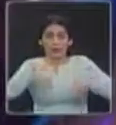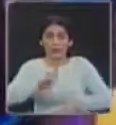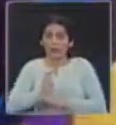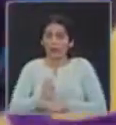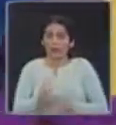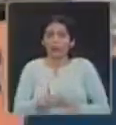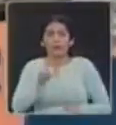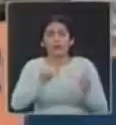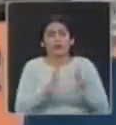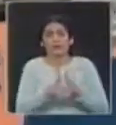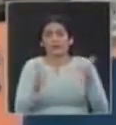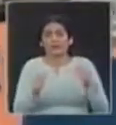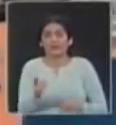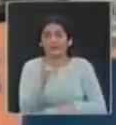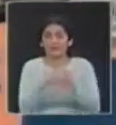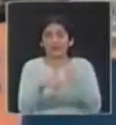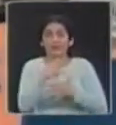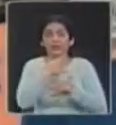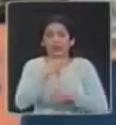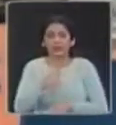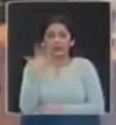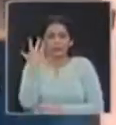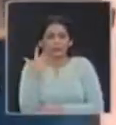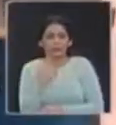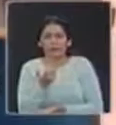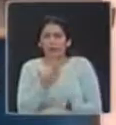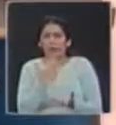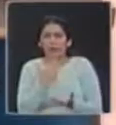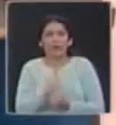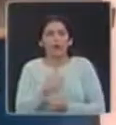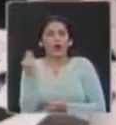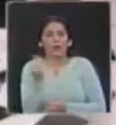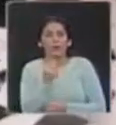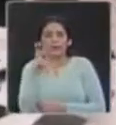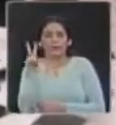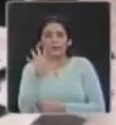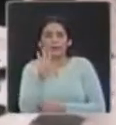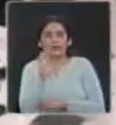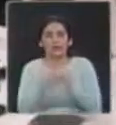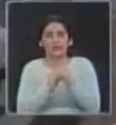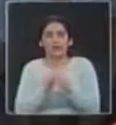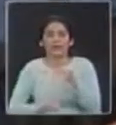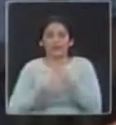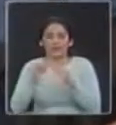emprendedores mujeres y hombres entre los 25 y 44 años. En el segmento